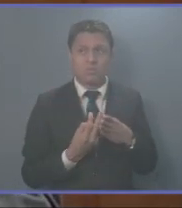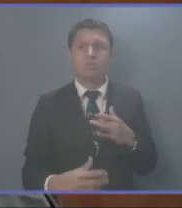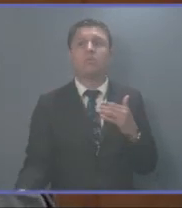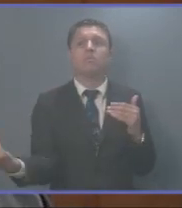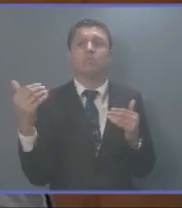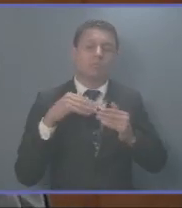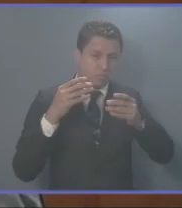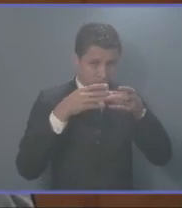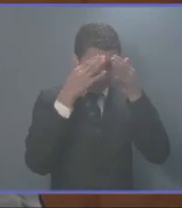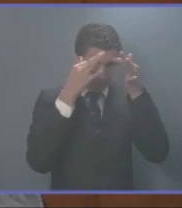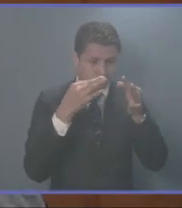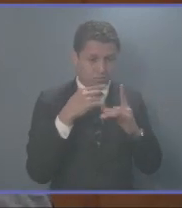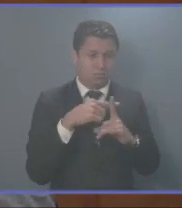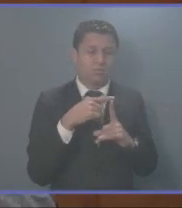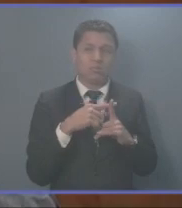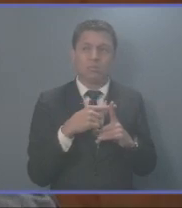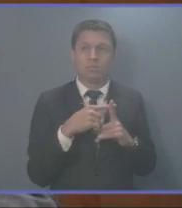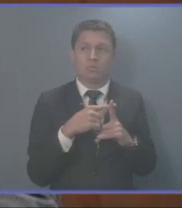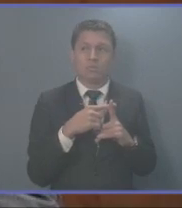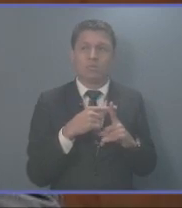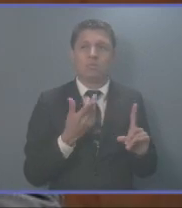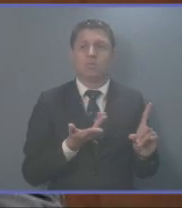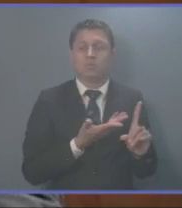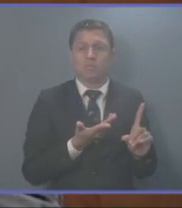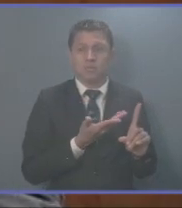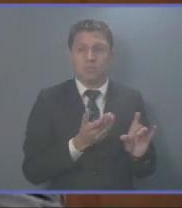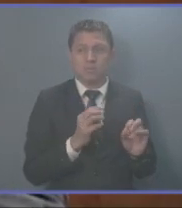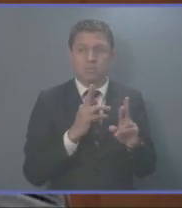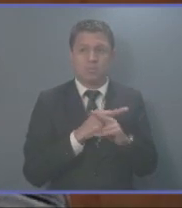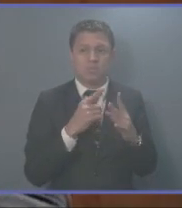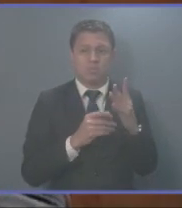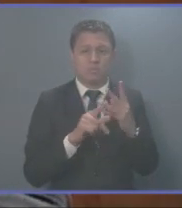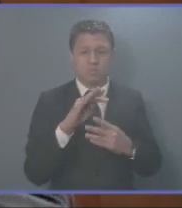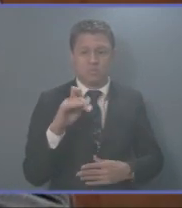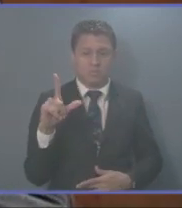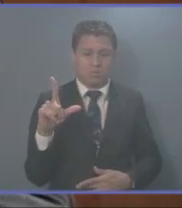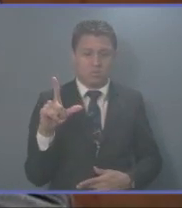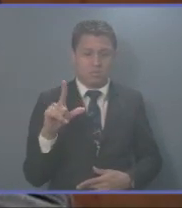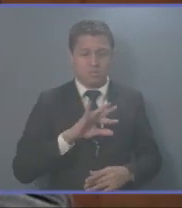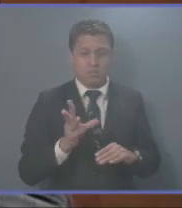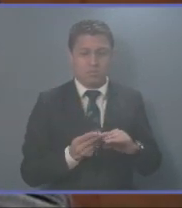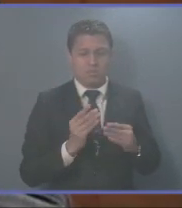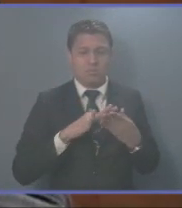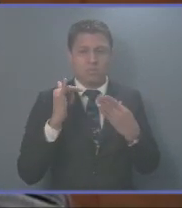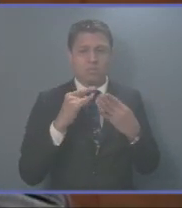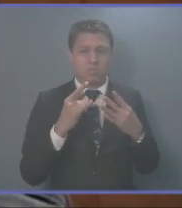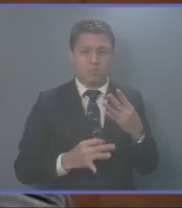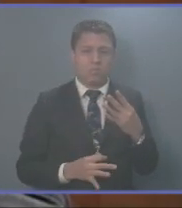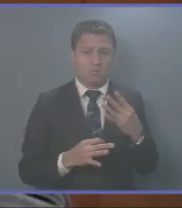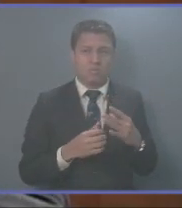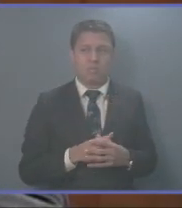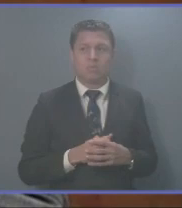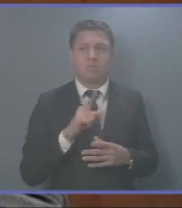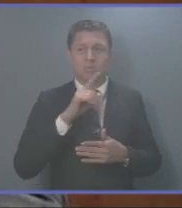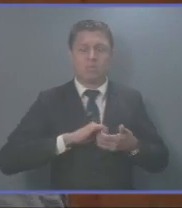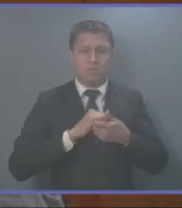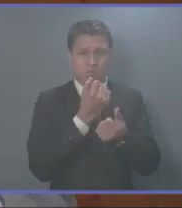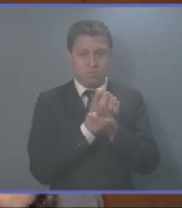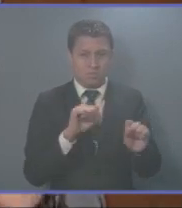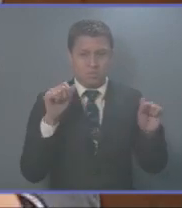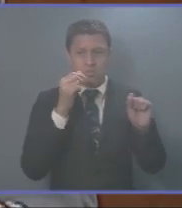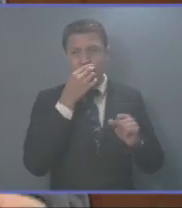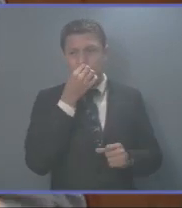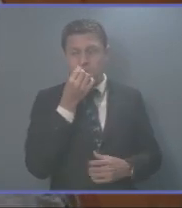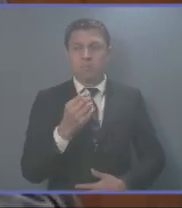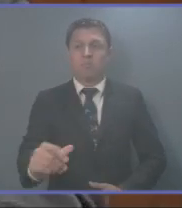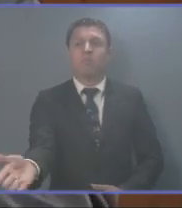dictamen favorable parcial, en el sentido, se reforma el Código Penal, se adjunta el respectivo proyecto de decreto Dios, Unión, Libertad